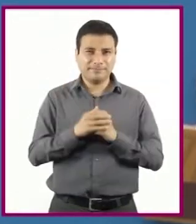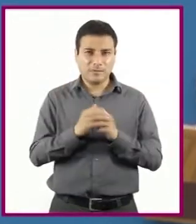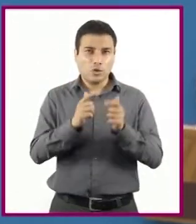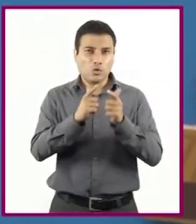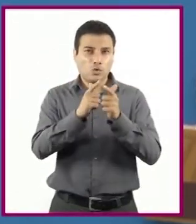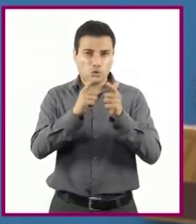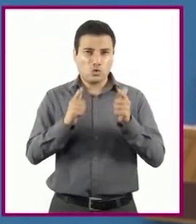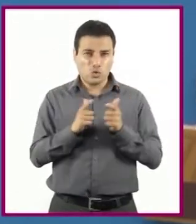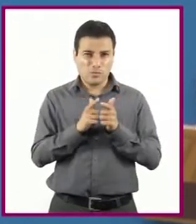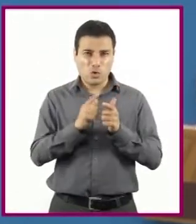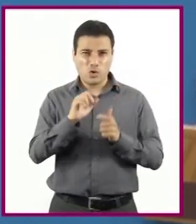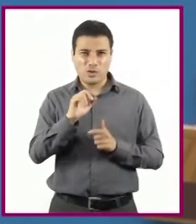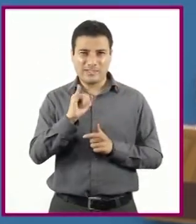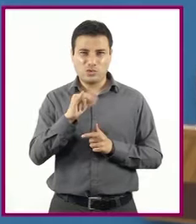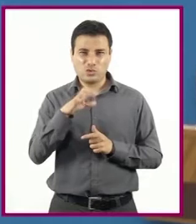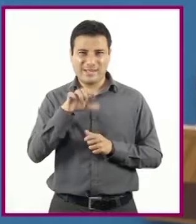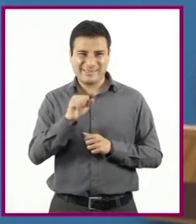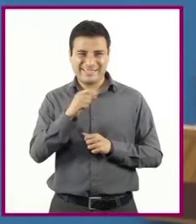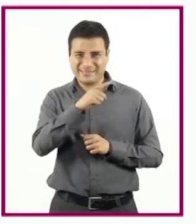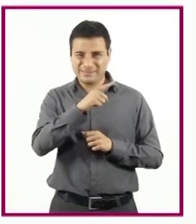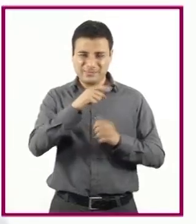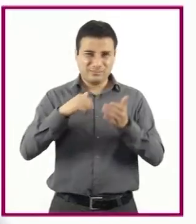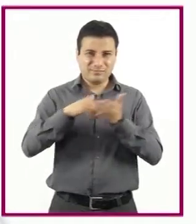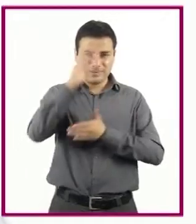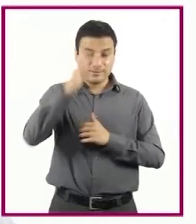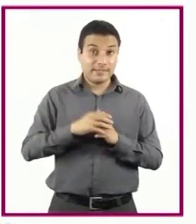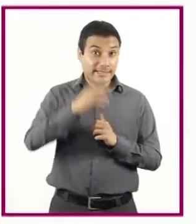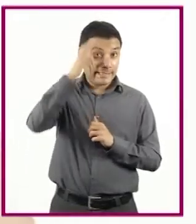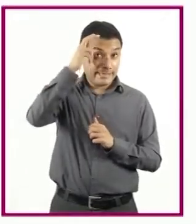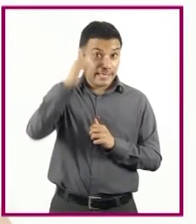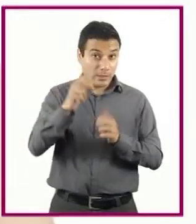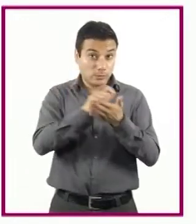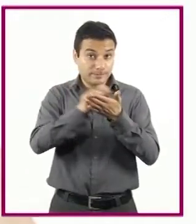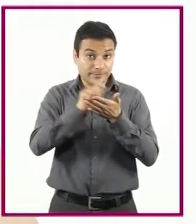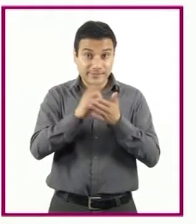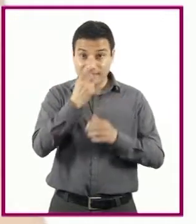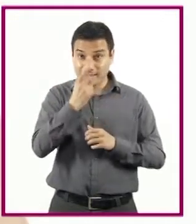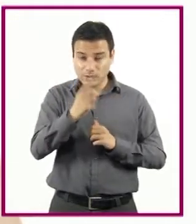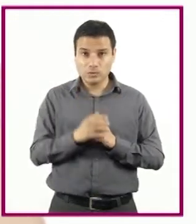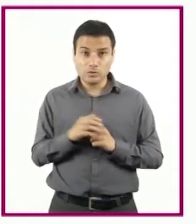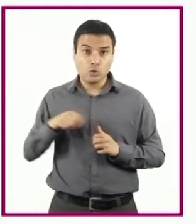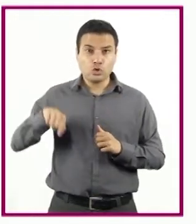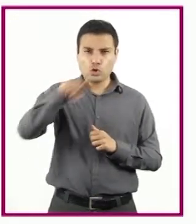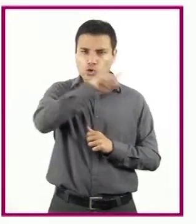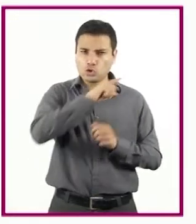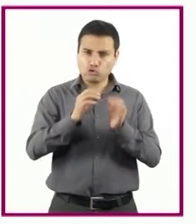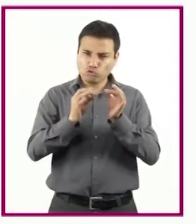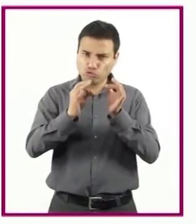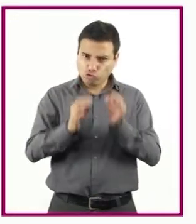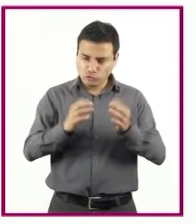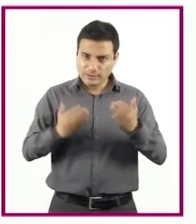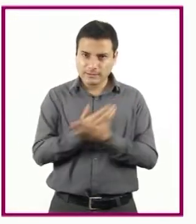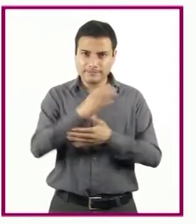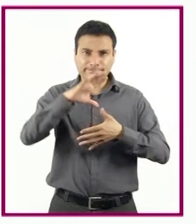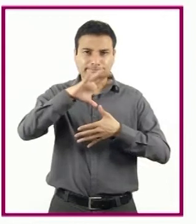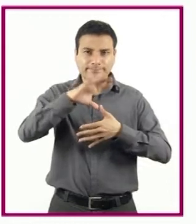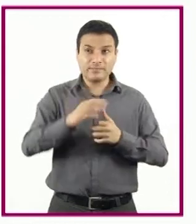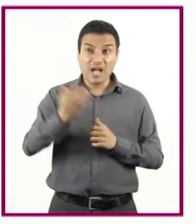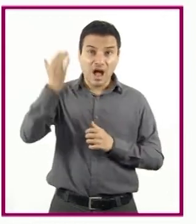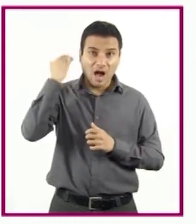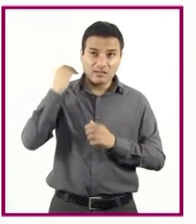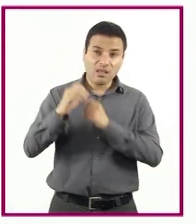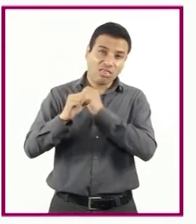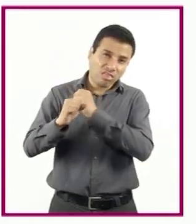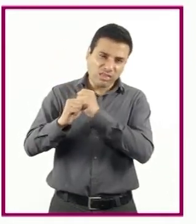insurgencia, Miguel Hidalgo publicó un manifiesto. Rompamos, americanos, esos lazos de ignominia que nos han tenido